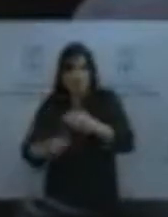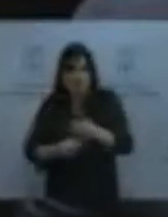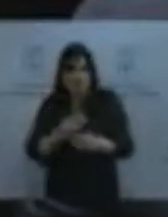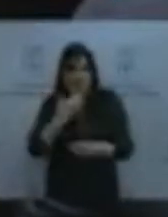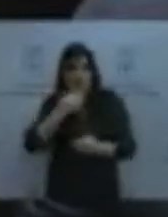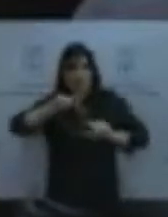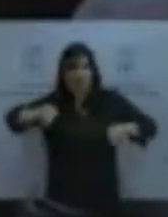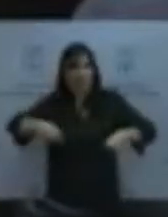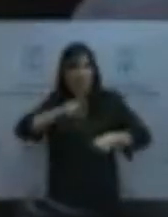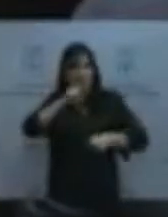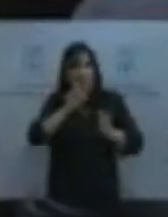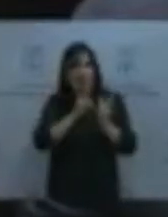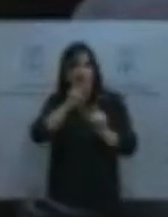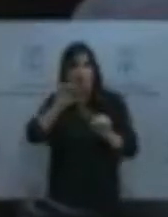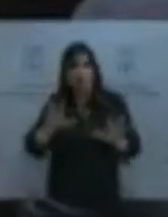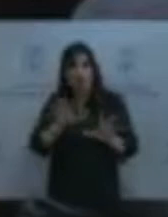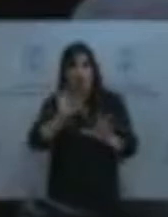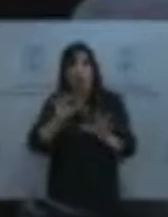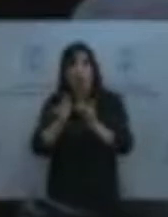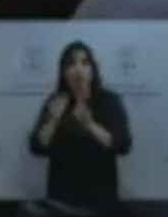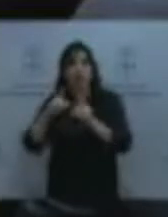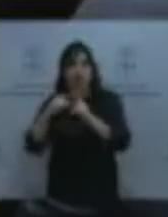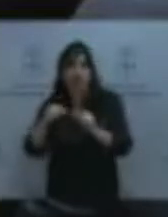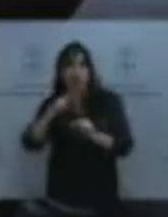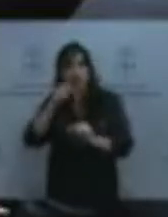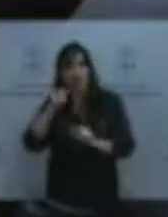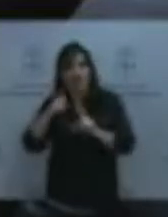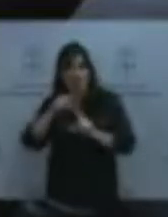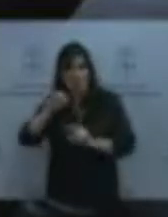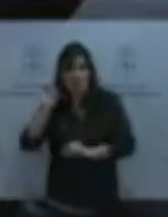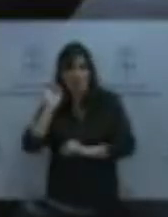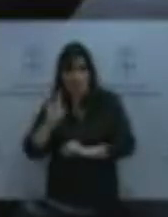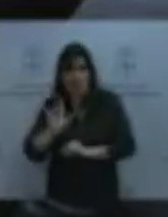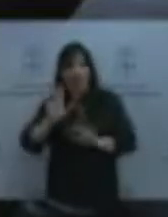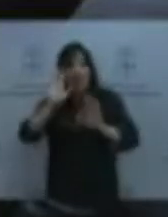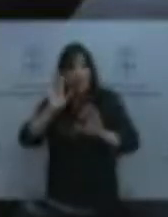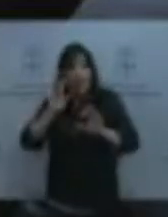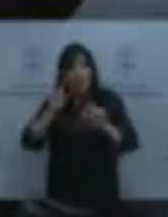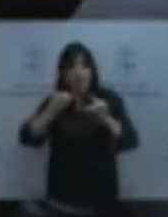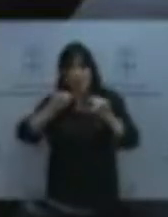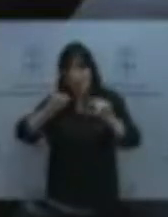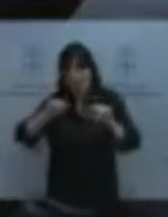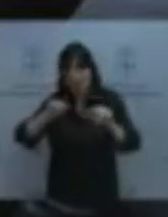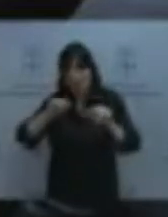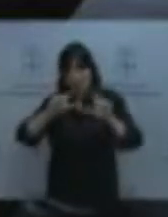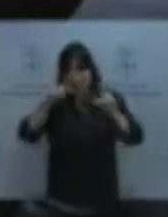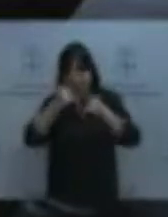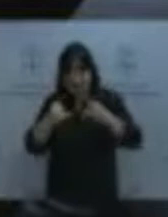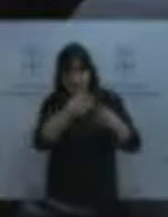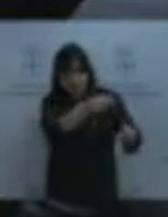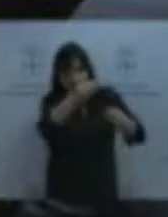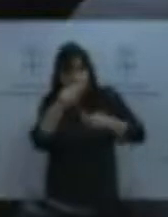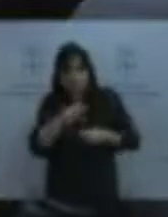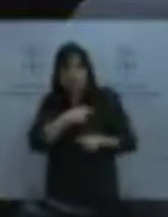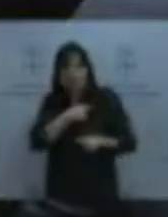Conectastur, del 20 de mayo del 15. Sin embargo, el de Telecable no fue remitido a la Comisión de Investigación, y ello a pesar de ser el operador